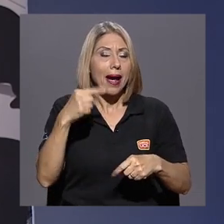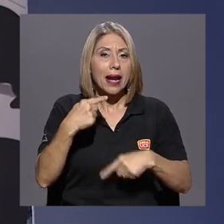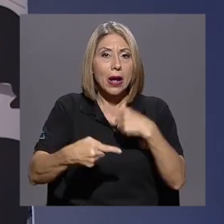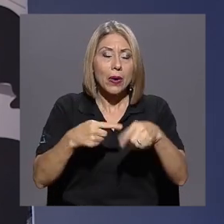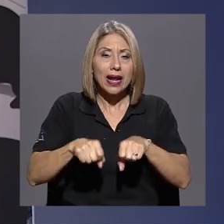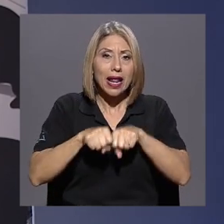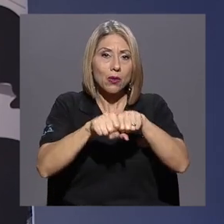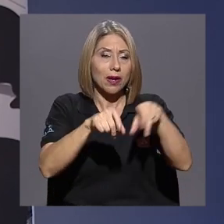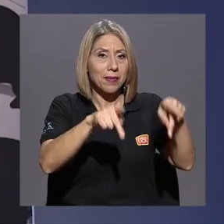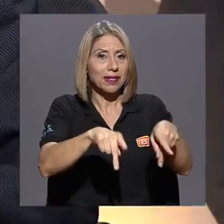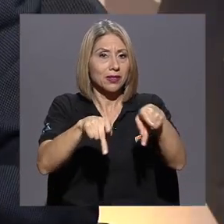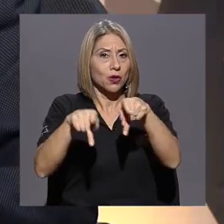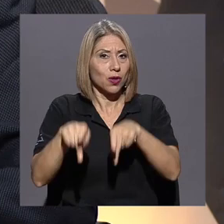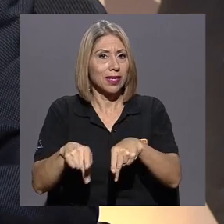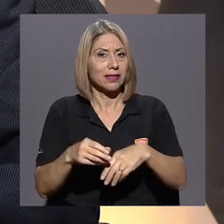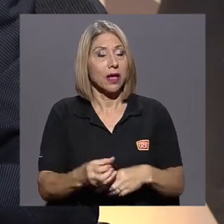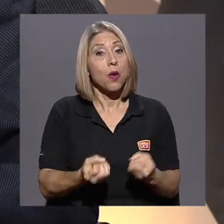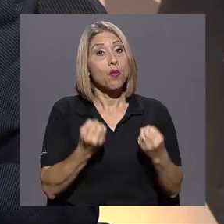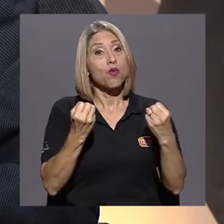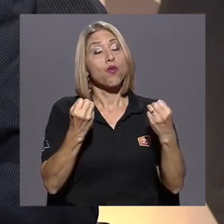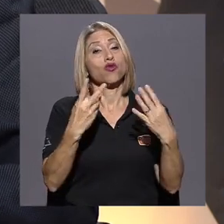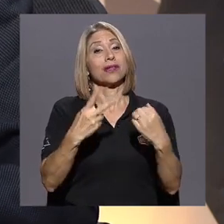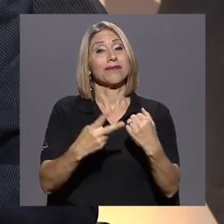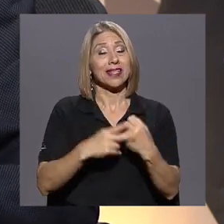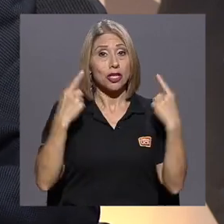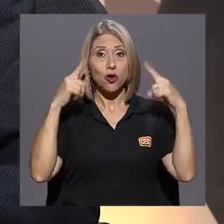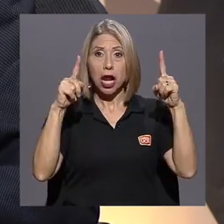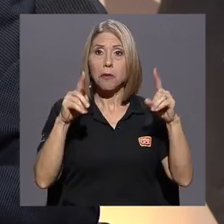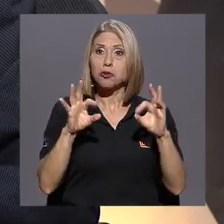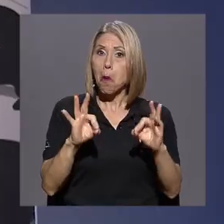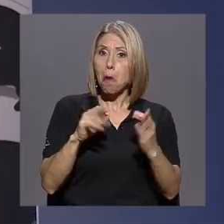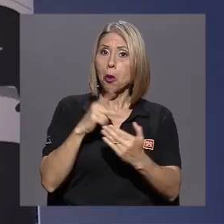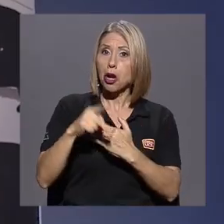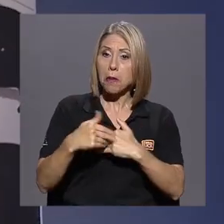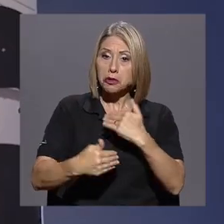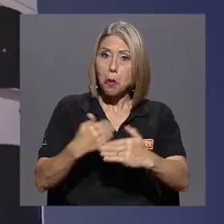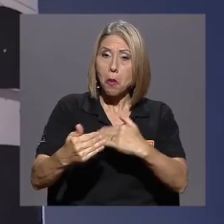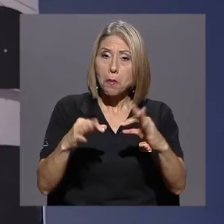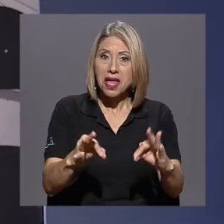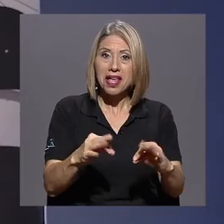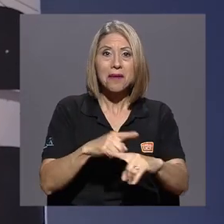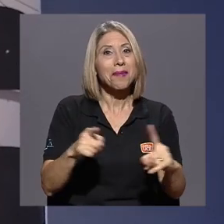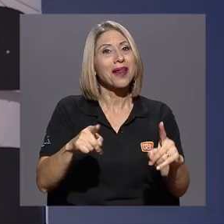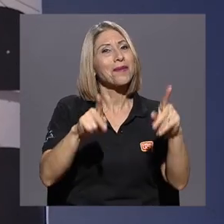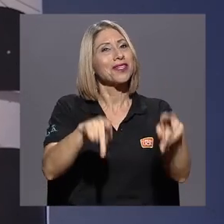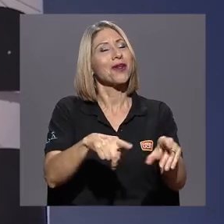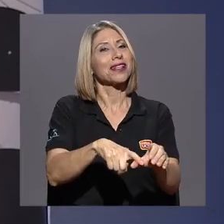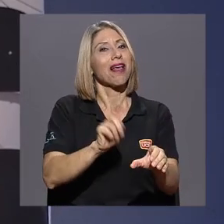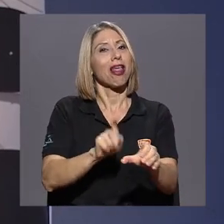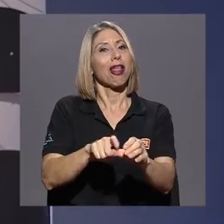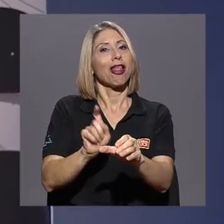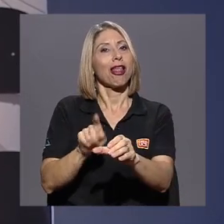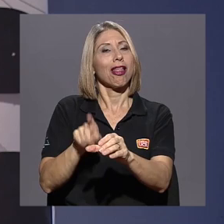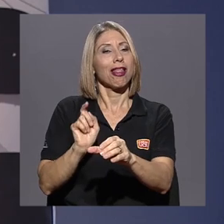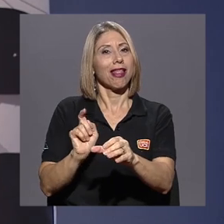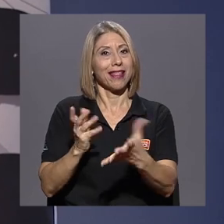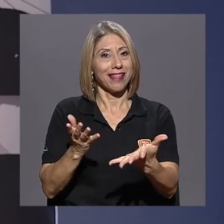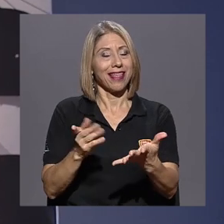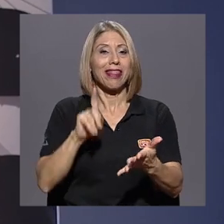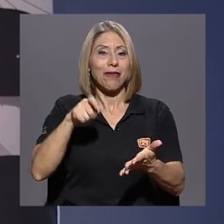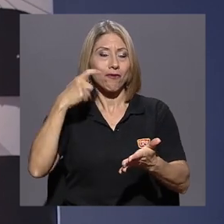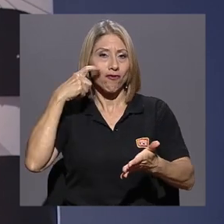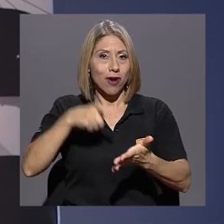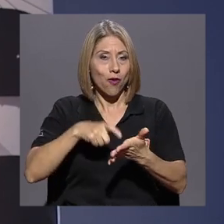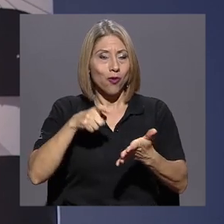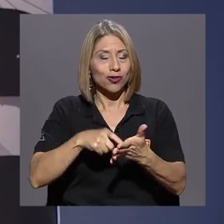graduar personas. Muchas veces logramos que programas funcionen bien, pero las personas se egresan. Y ahí debo reconocer también, por